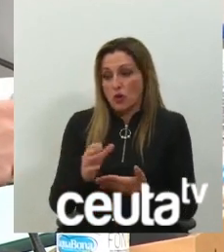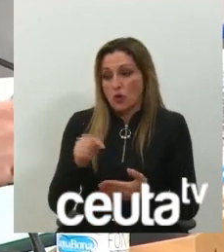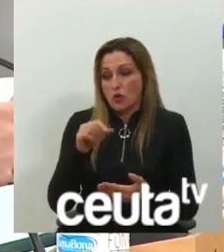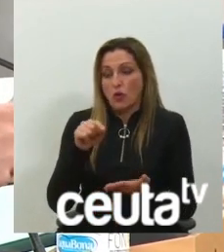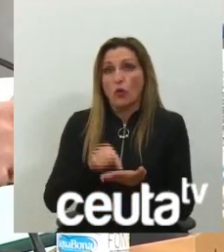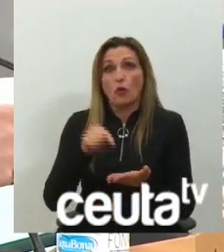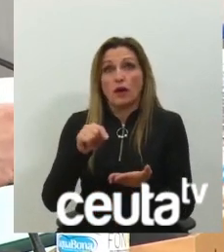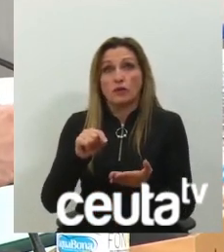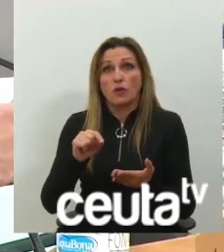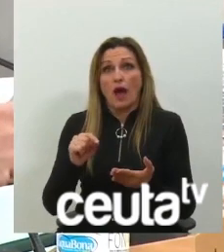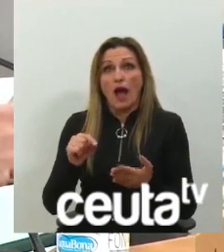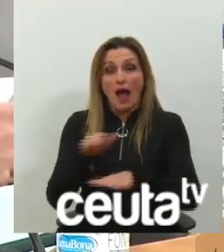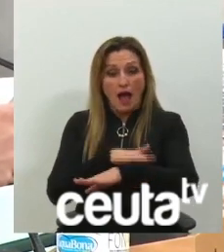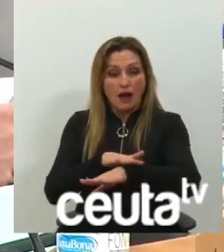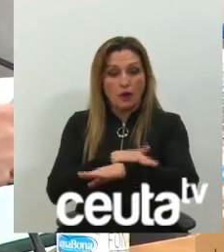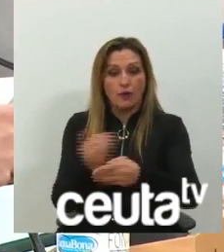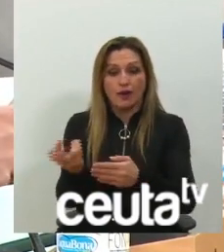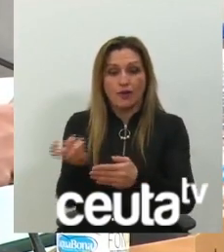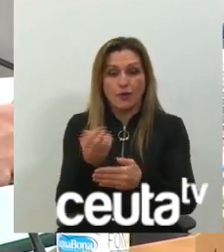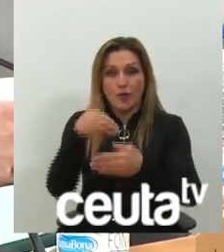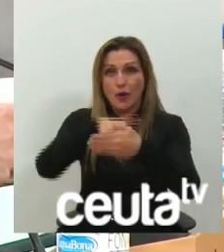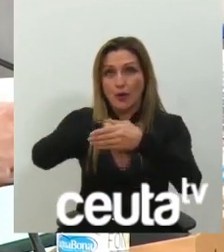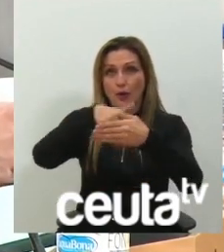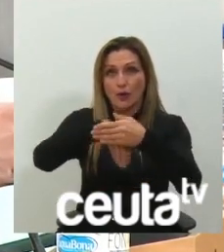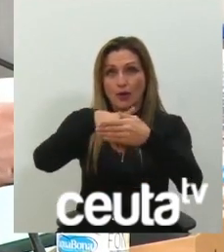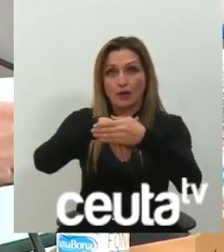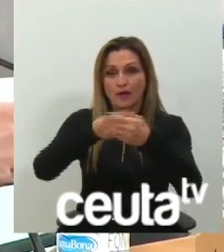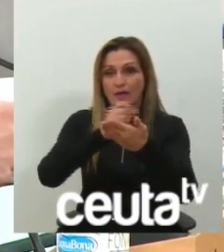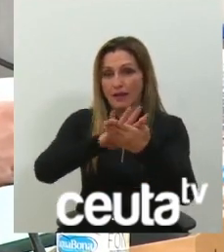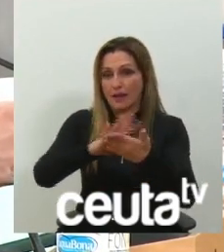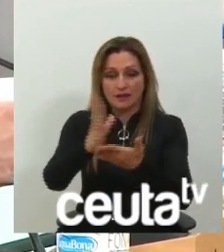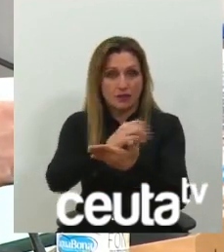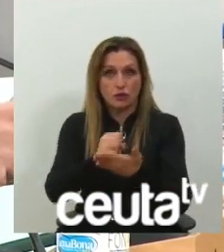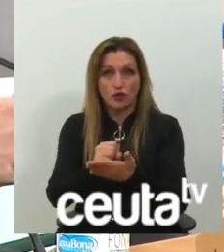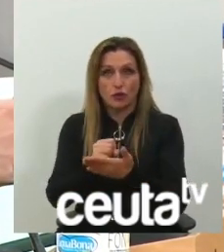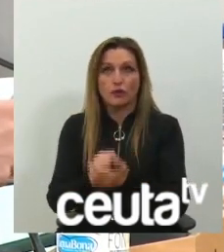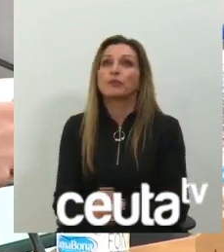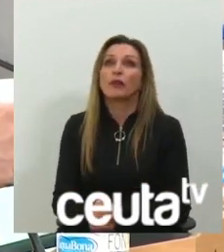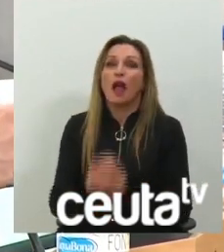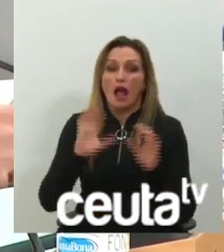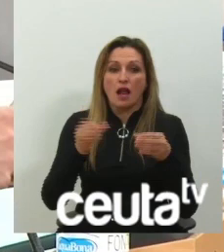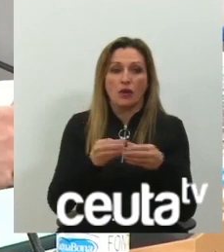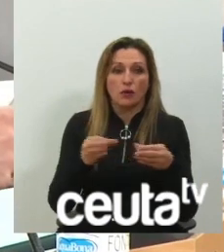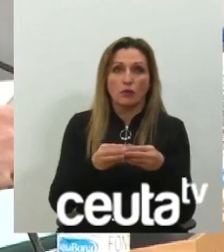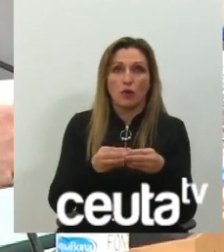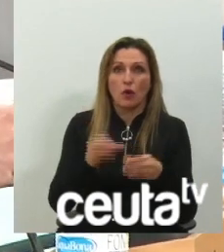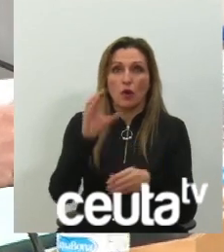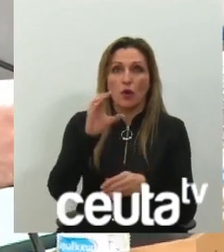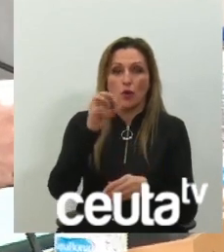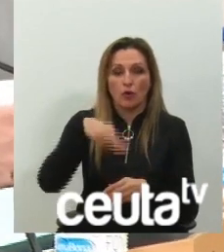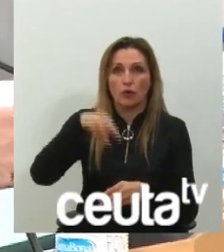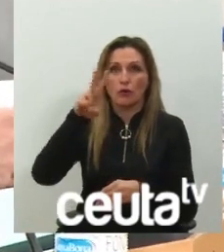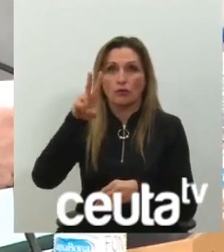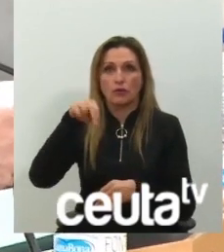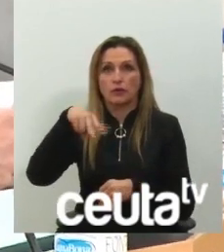como o como predican los comunistas eso es que los comunistas bueno pues todo será gratis